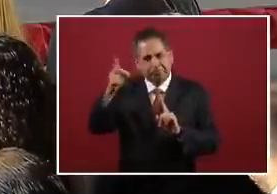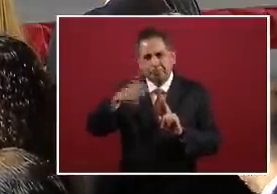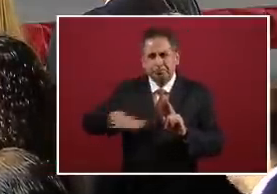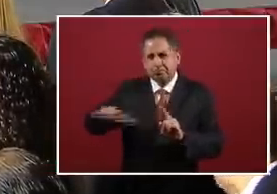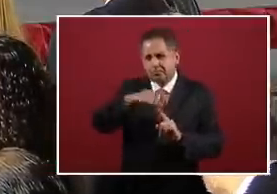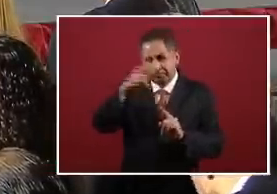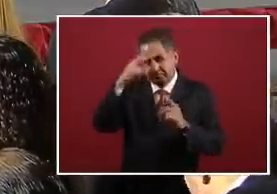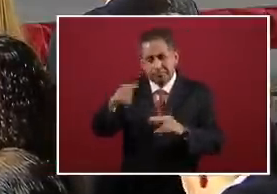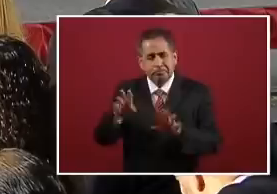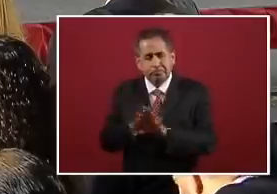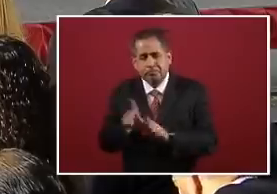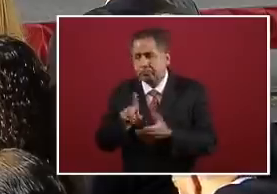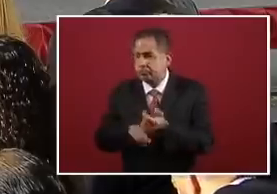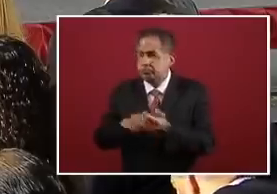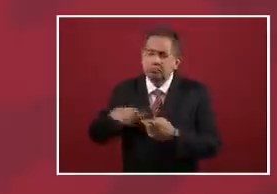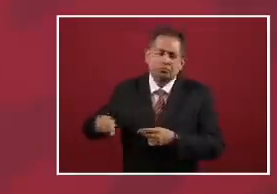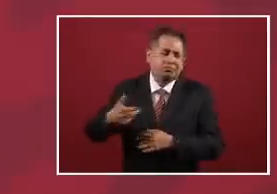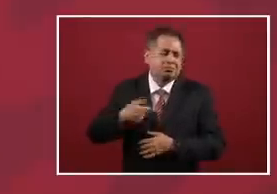cómo la gente